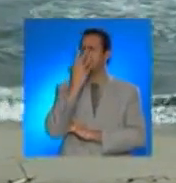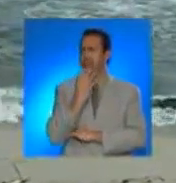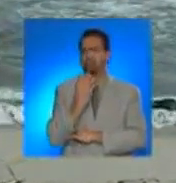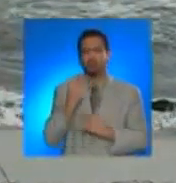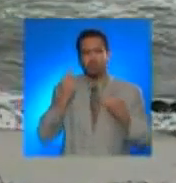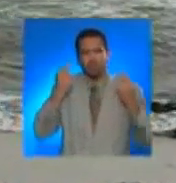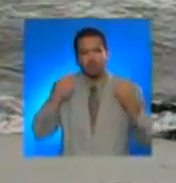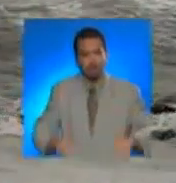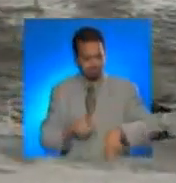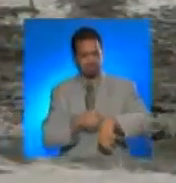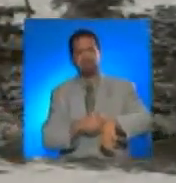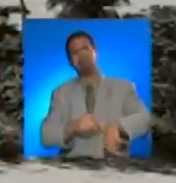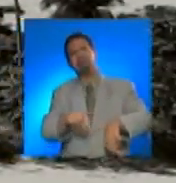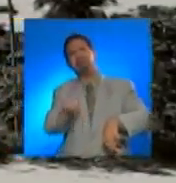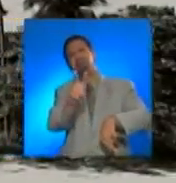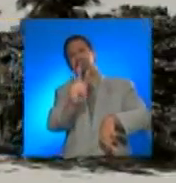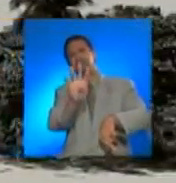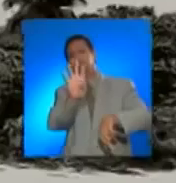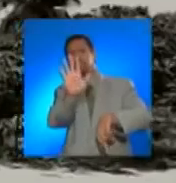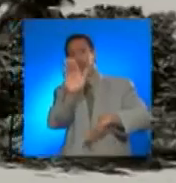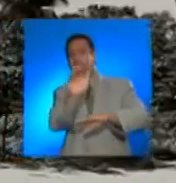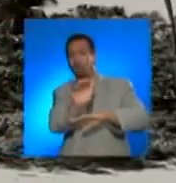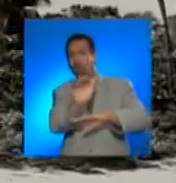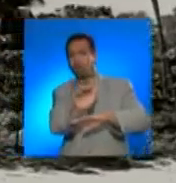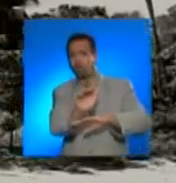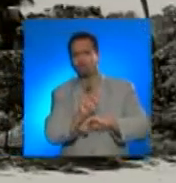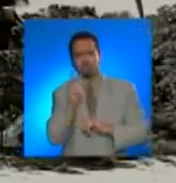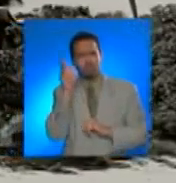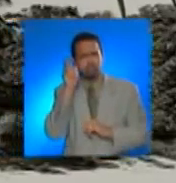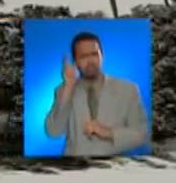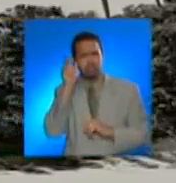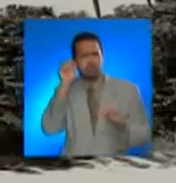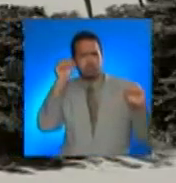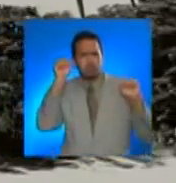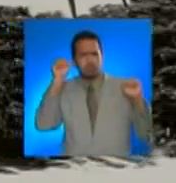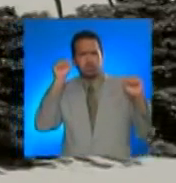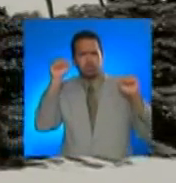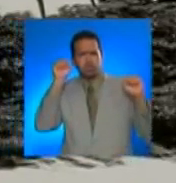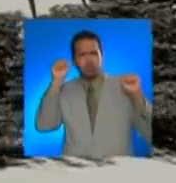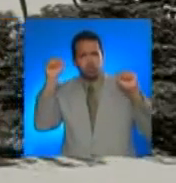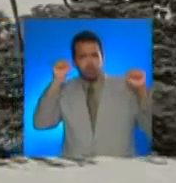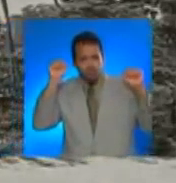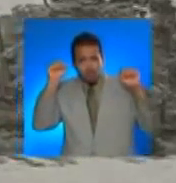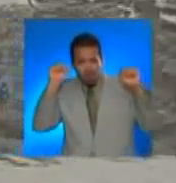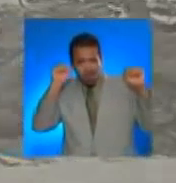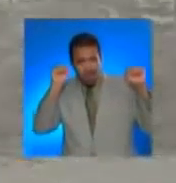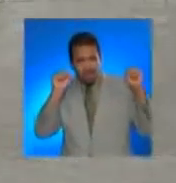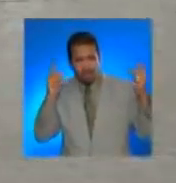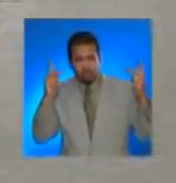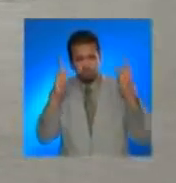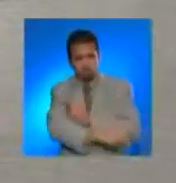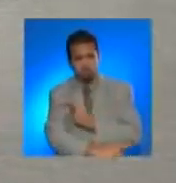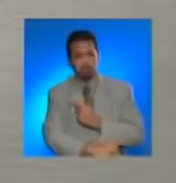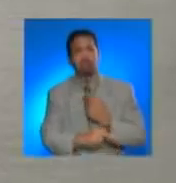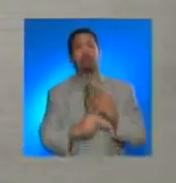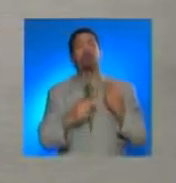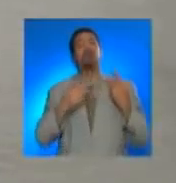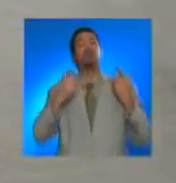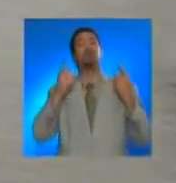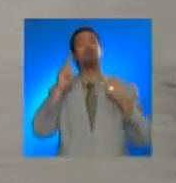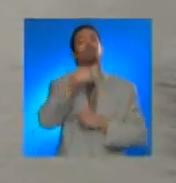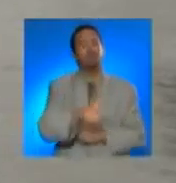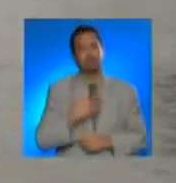antes, el 18 de noviembre de 1867, un fuerte terremoto sacudió las Islas Vírgenes y el área este